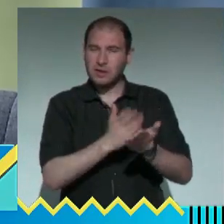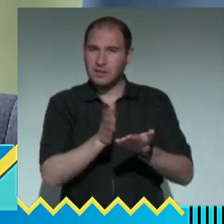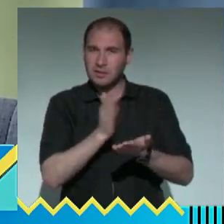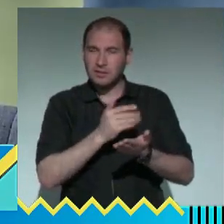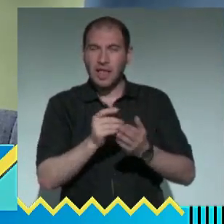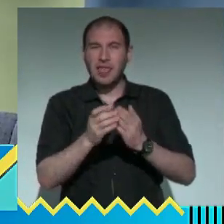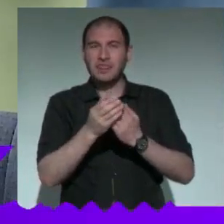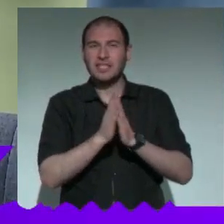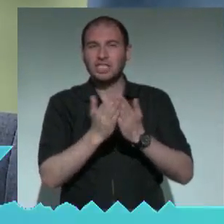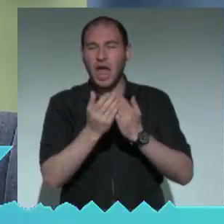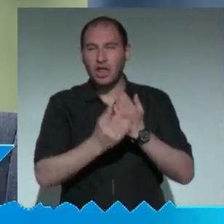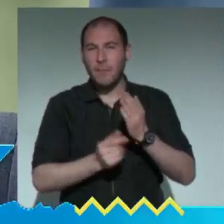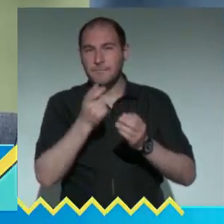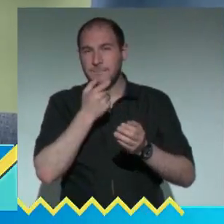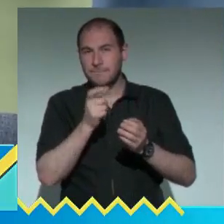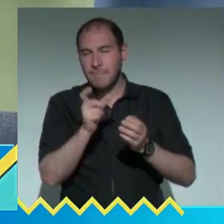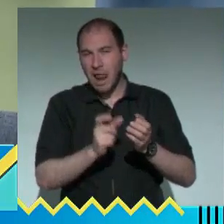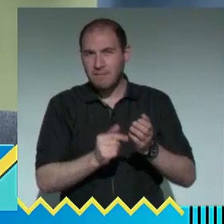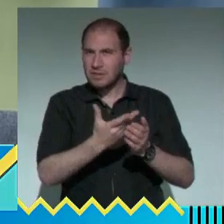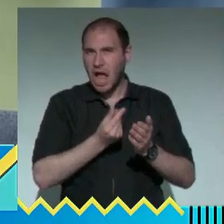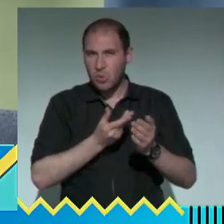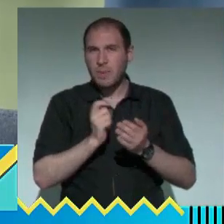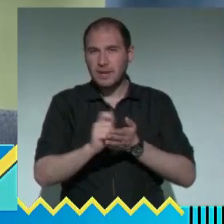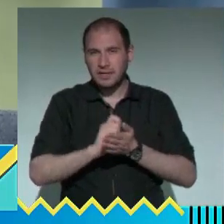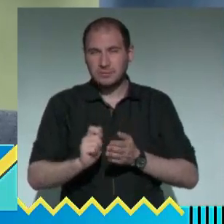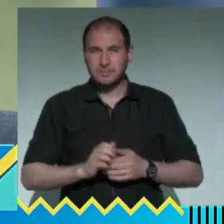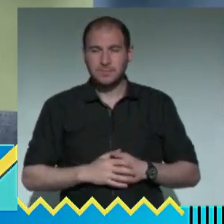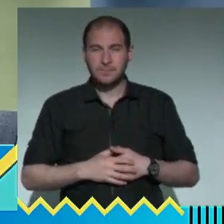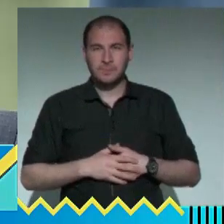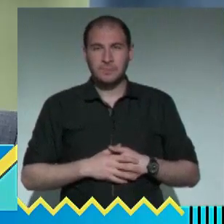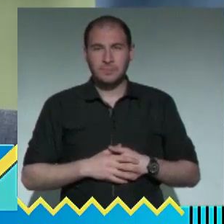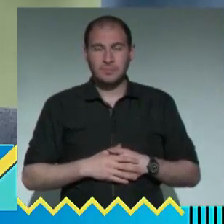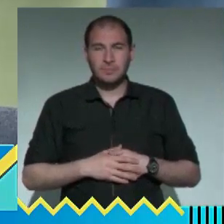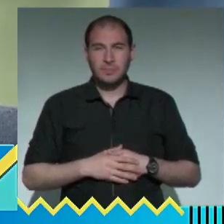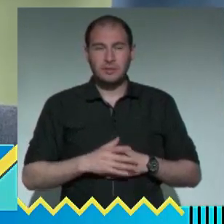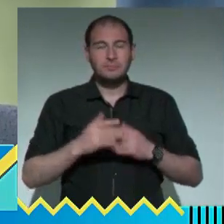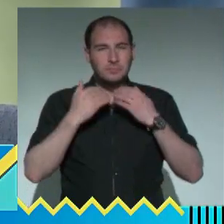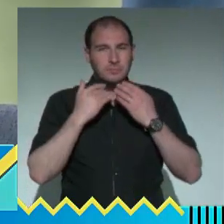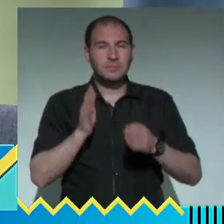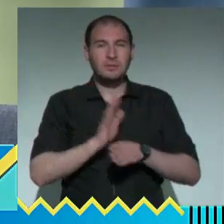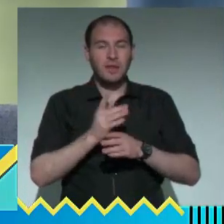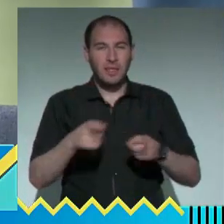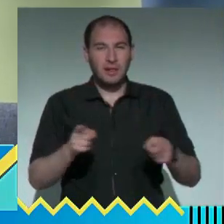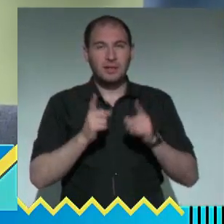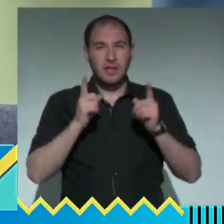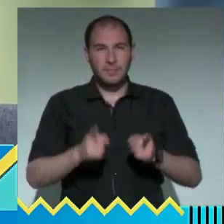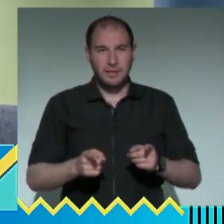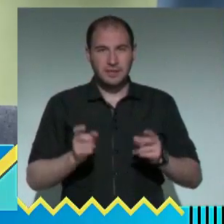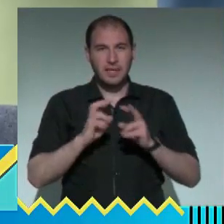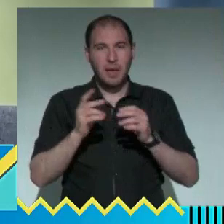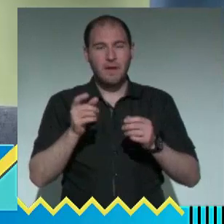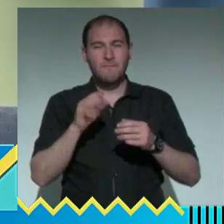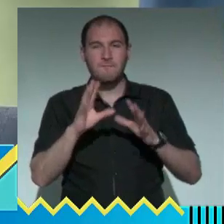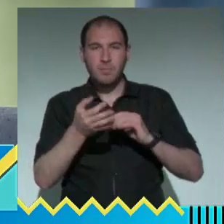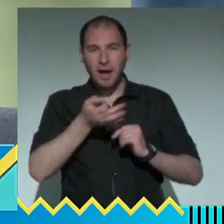con su diccionario de palabras que le podían servir para una canción. O sea, iba más allá del sentido de las letras, también iba muy por el lado de la